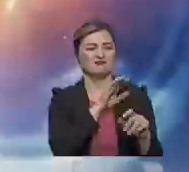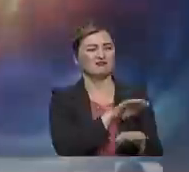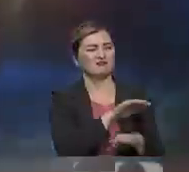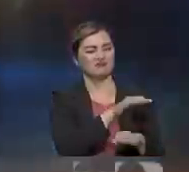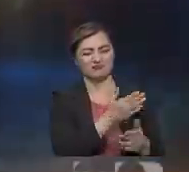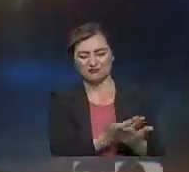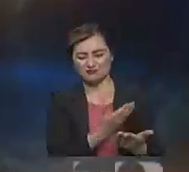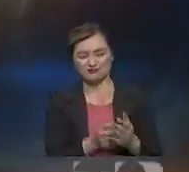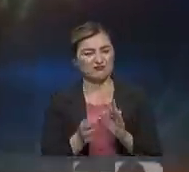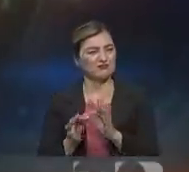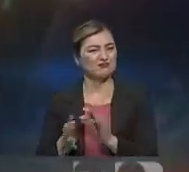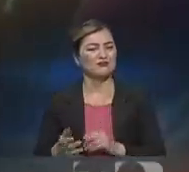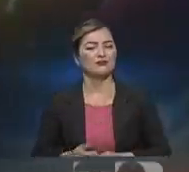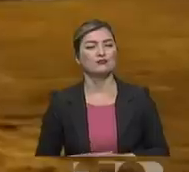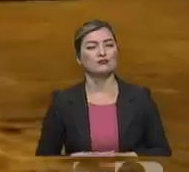arteria.